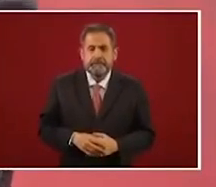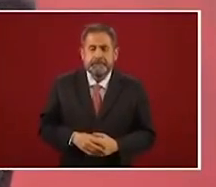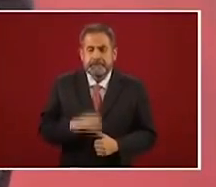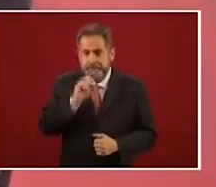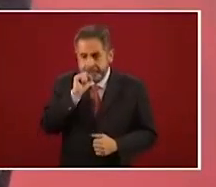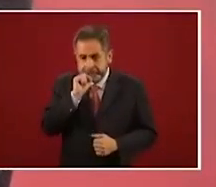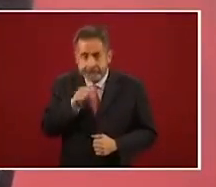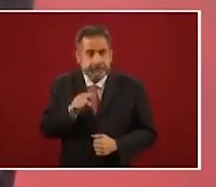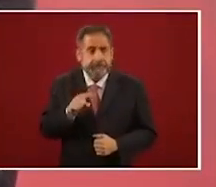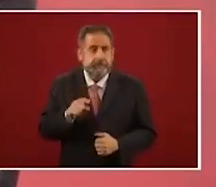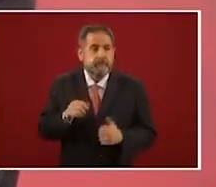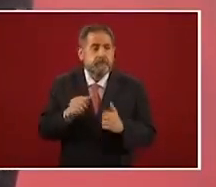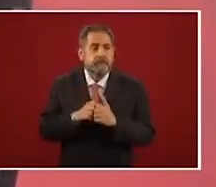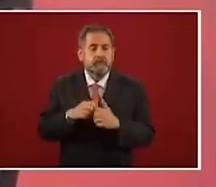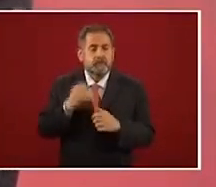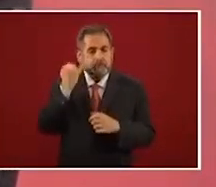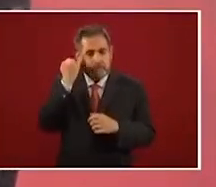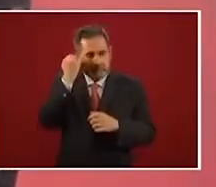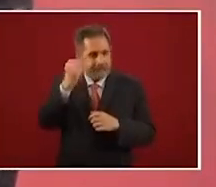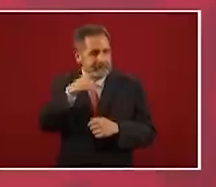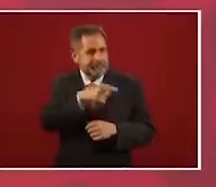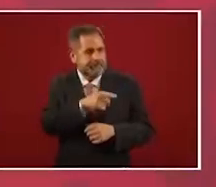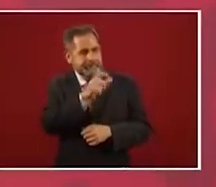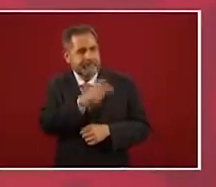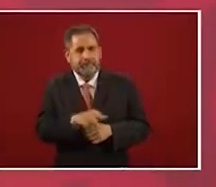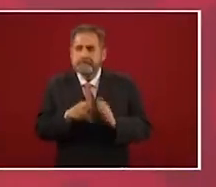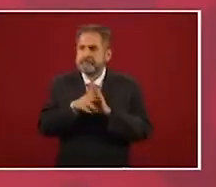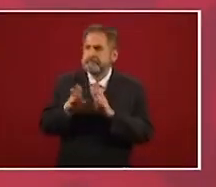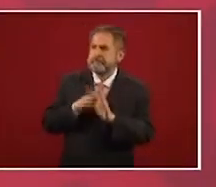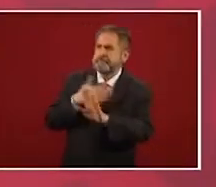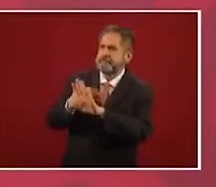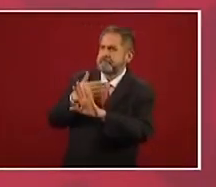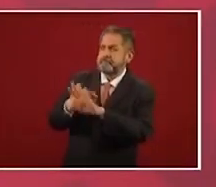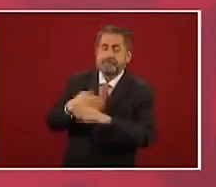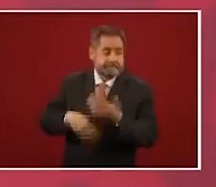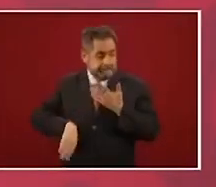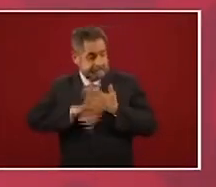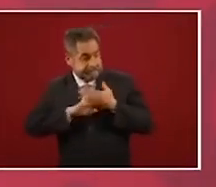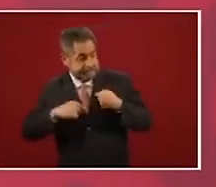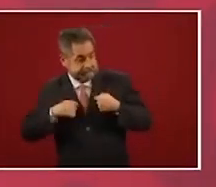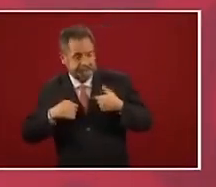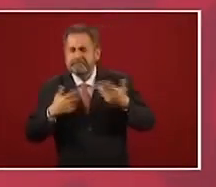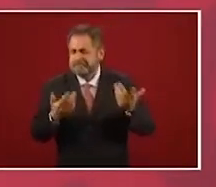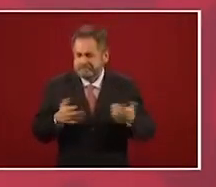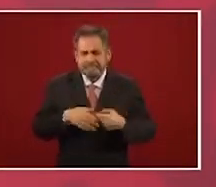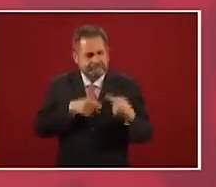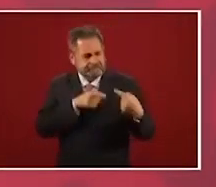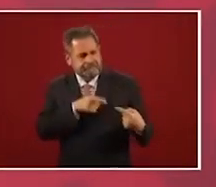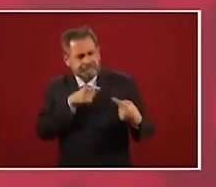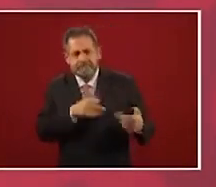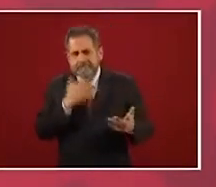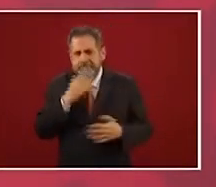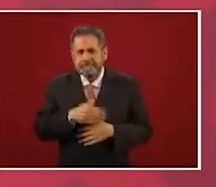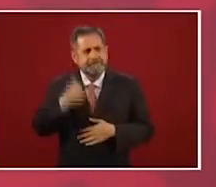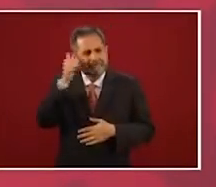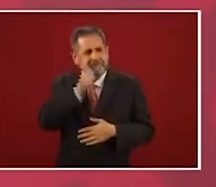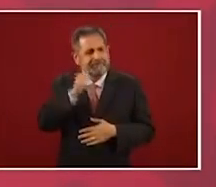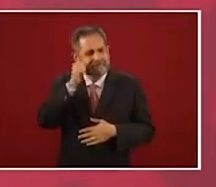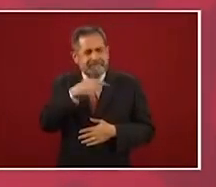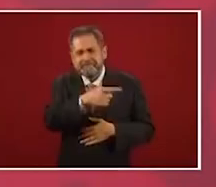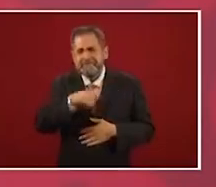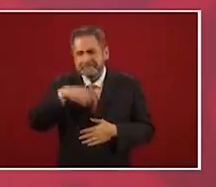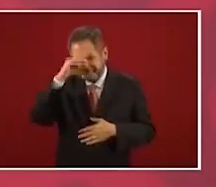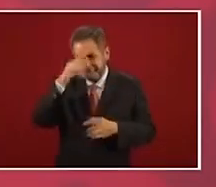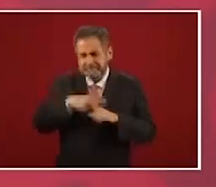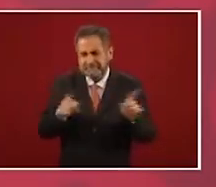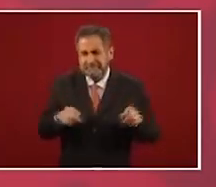con estos periodistas que están en contra de nosotros, siempre hemos tenido diferencias. O